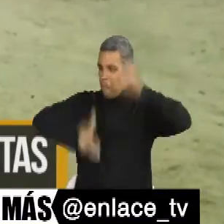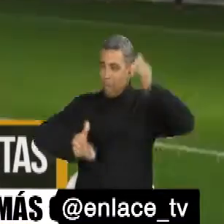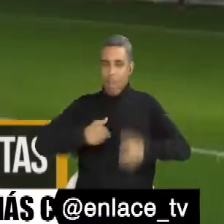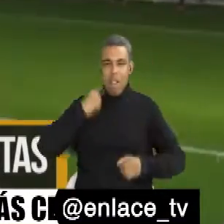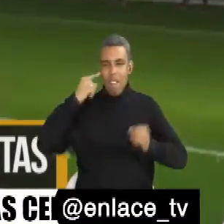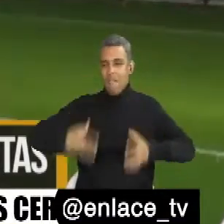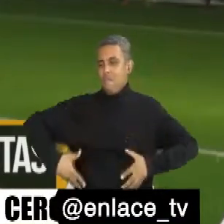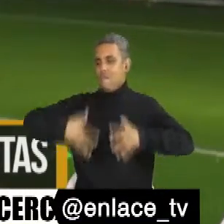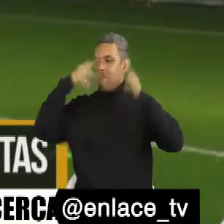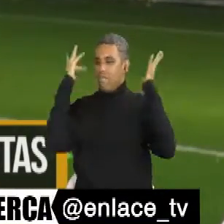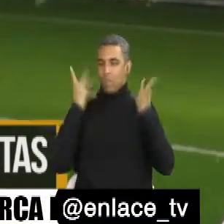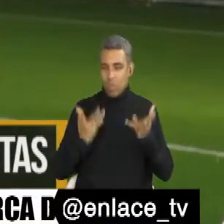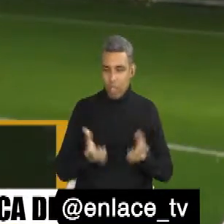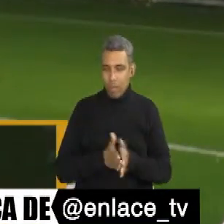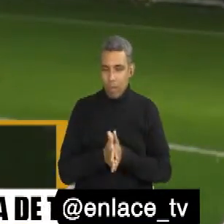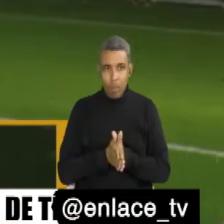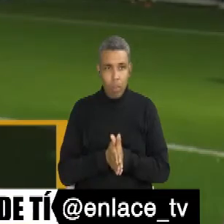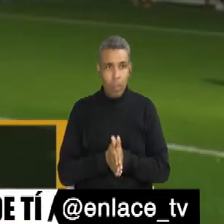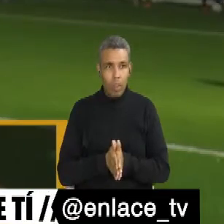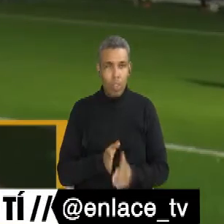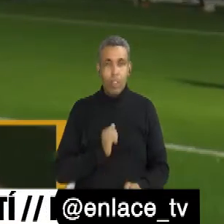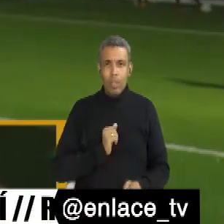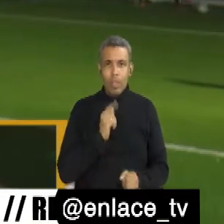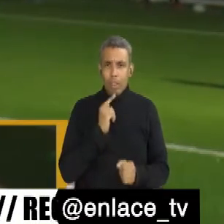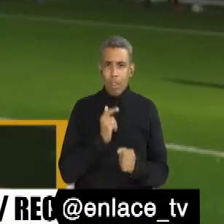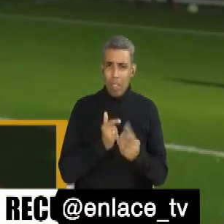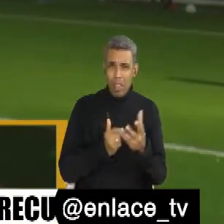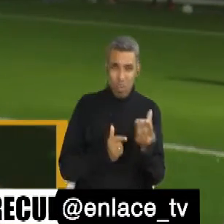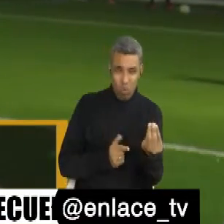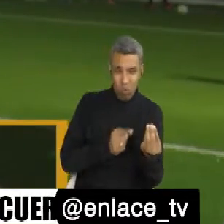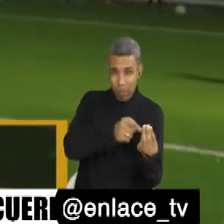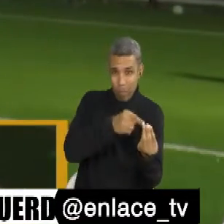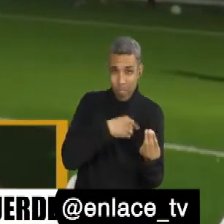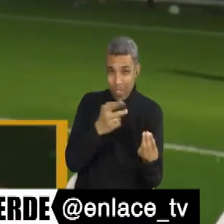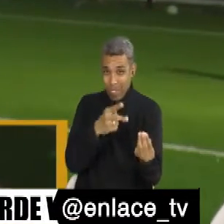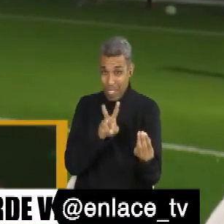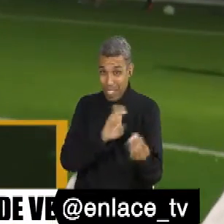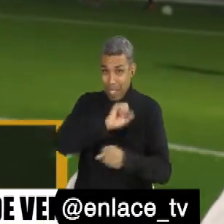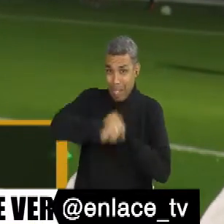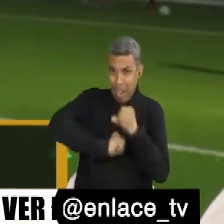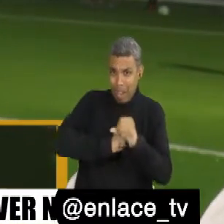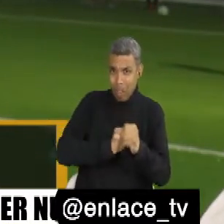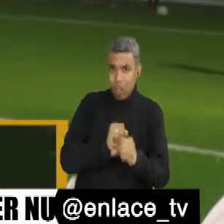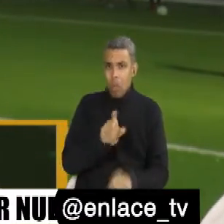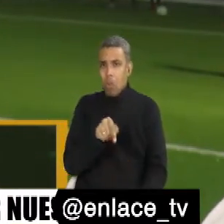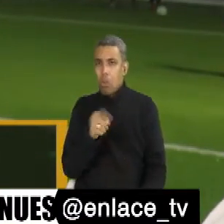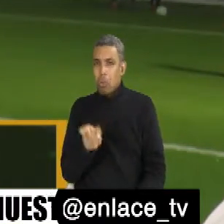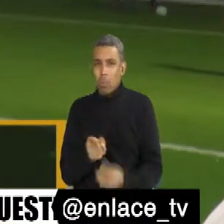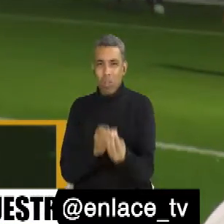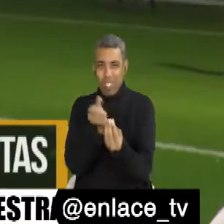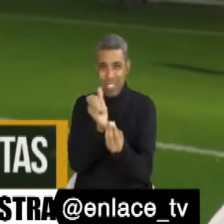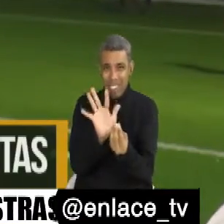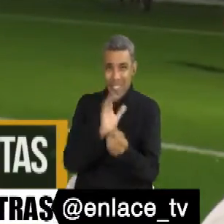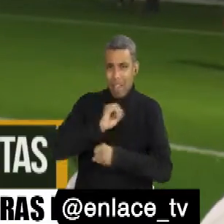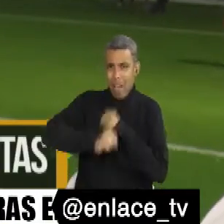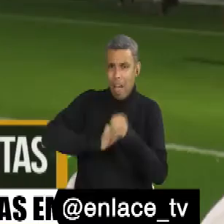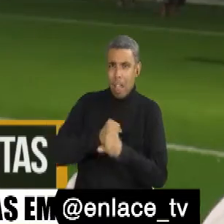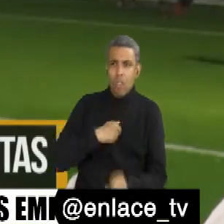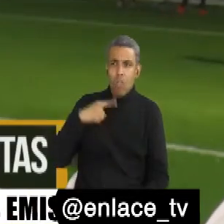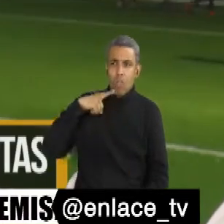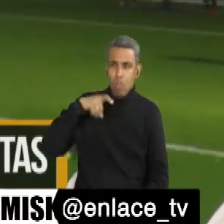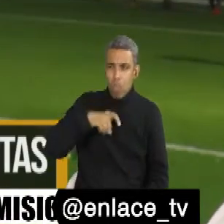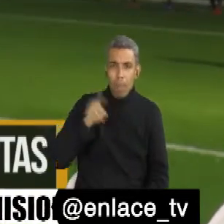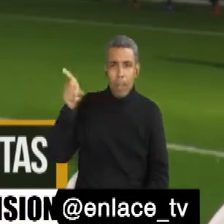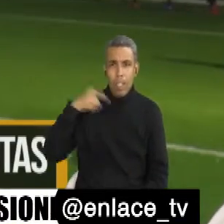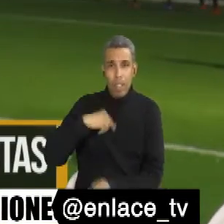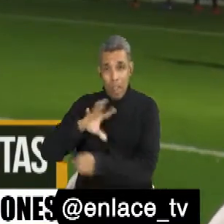Jugando en la categoría sub-17, la misma Federación Colombiana de Fútbol, la sub-15 que iniciamos este fin de semana en Caracolí, Bucaramanga, y